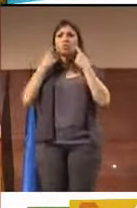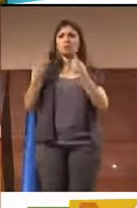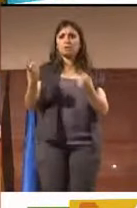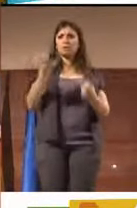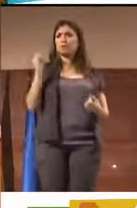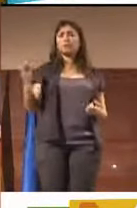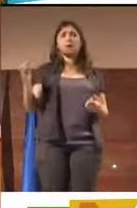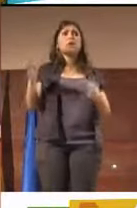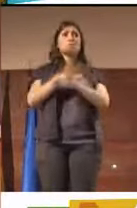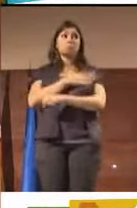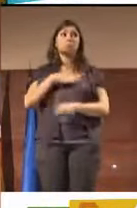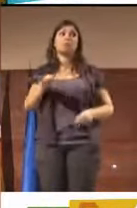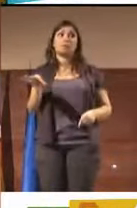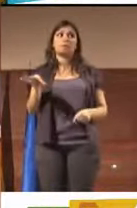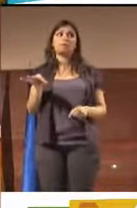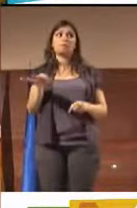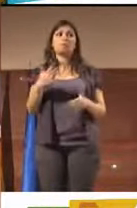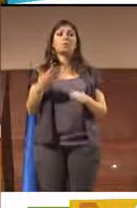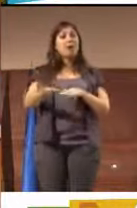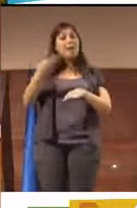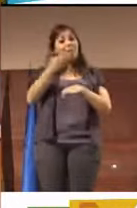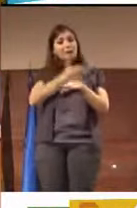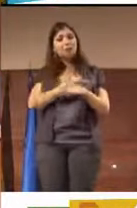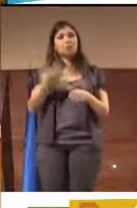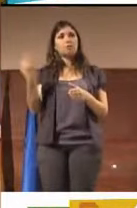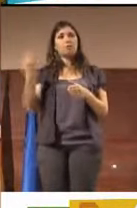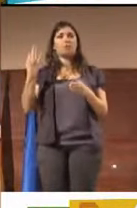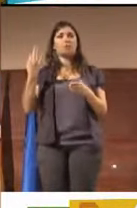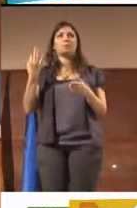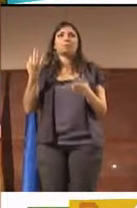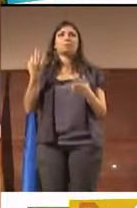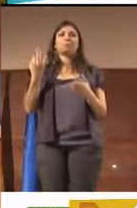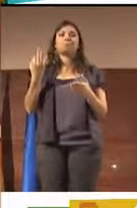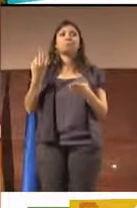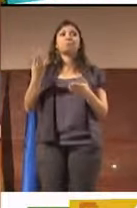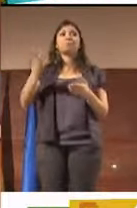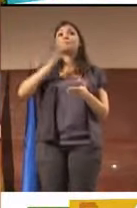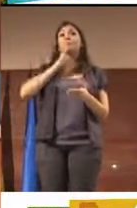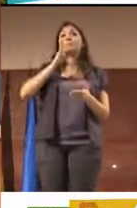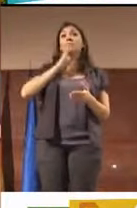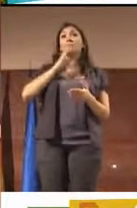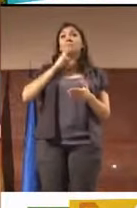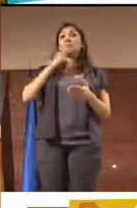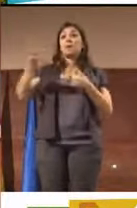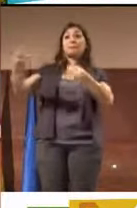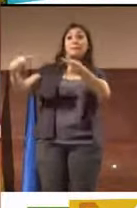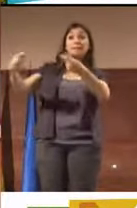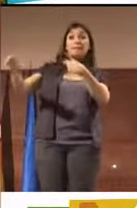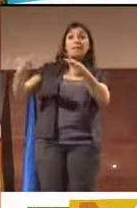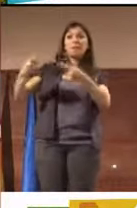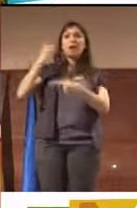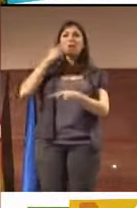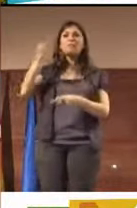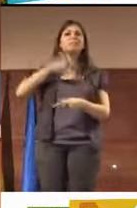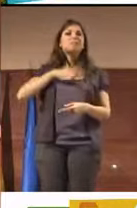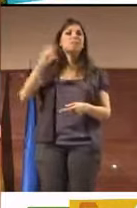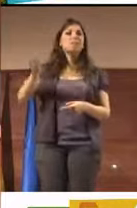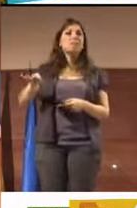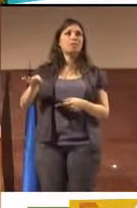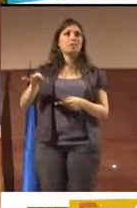se pueden cubrir, pero hace falta aportar, trasladar hacia el mercado la capacidad de poder, es